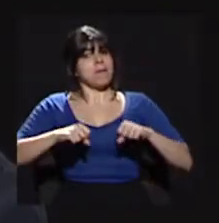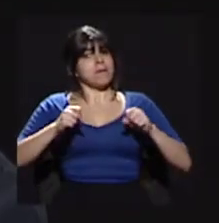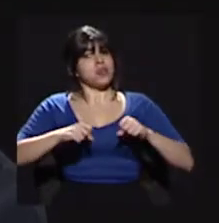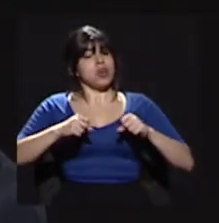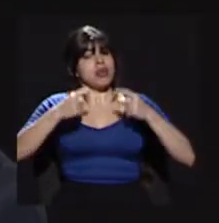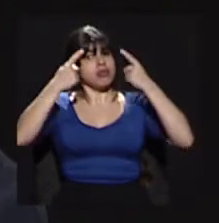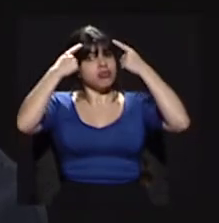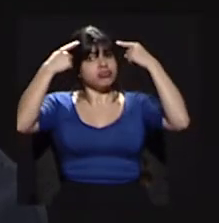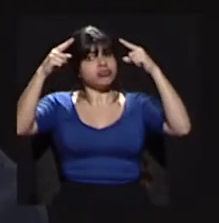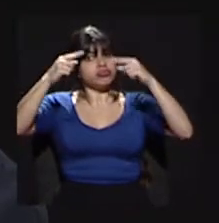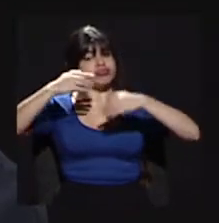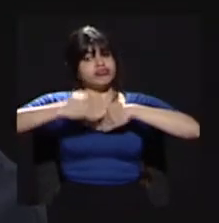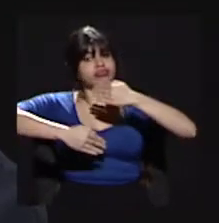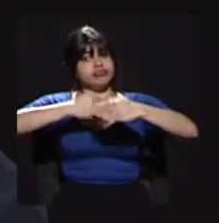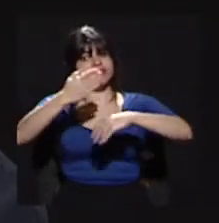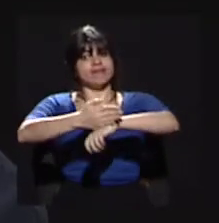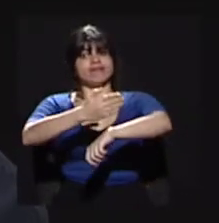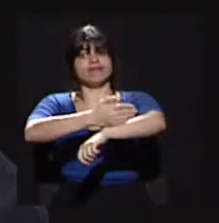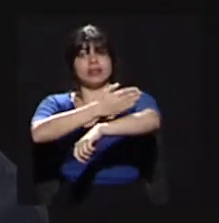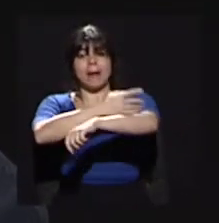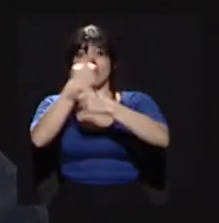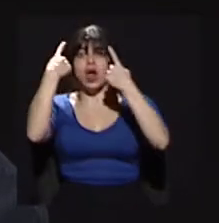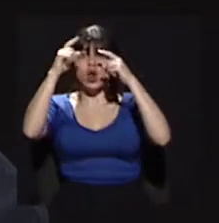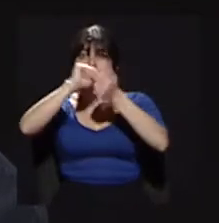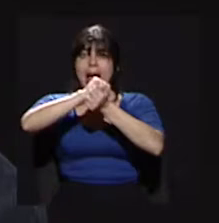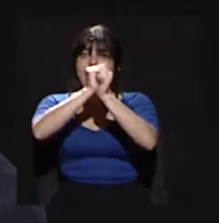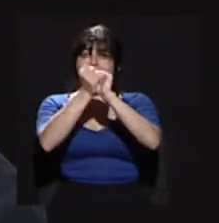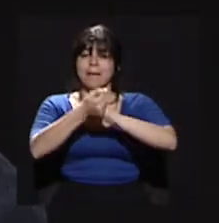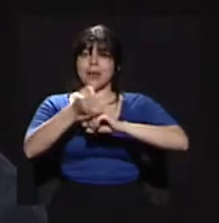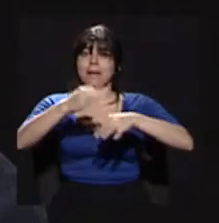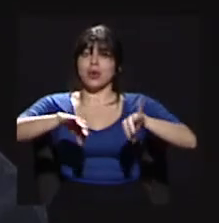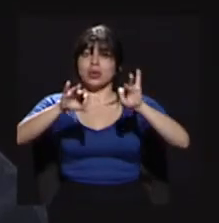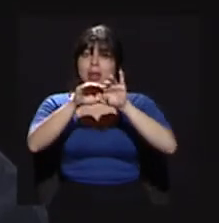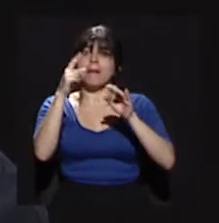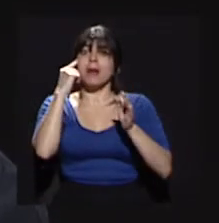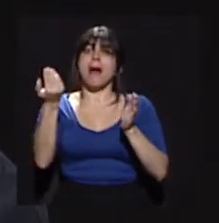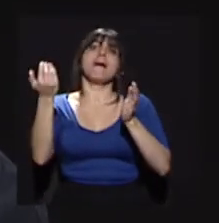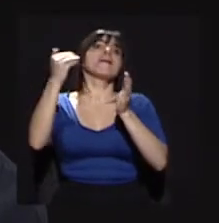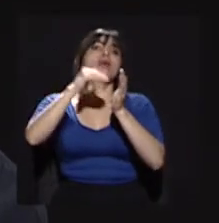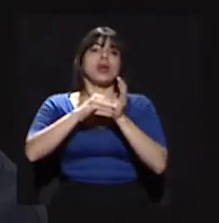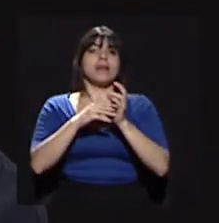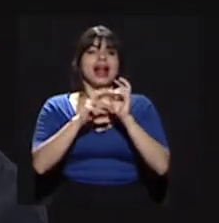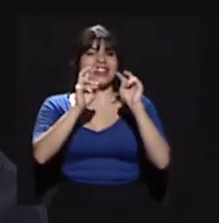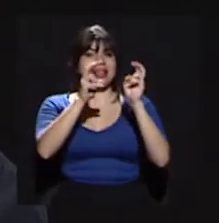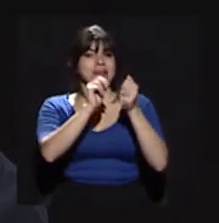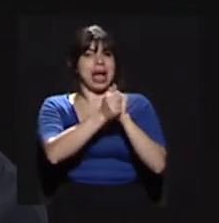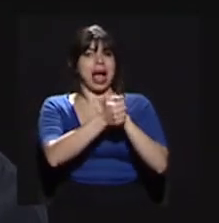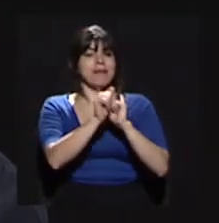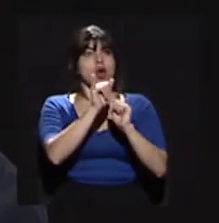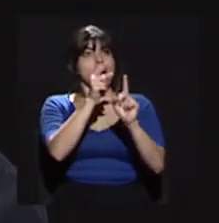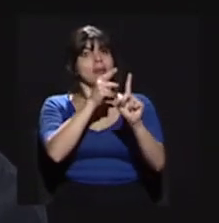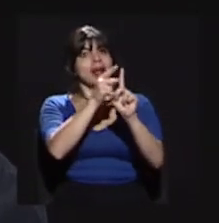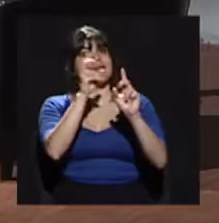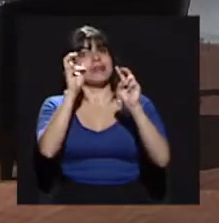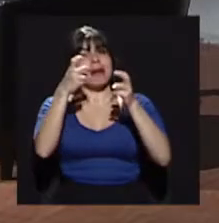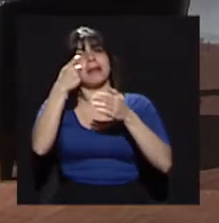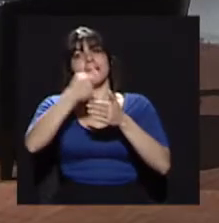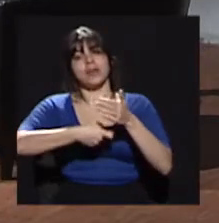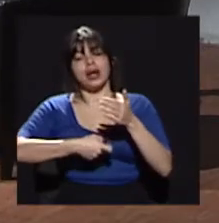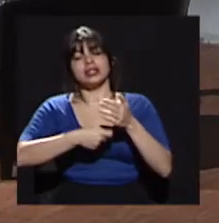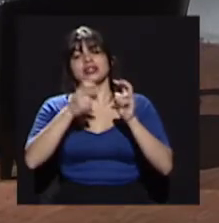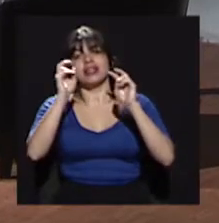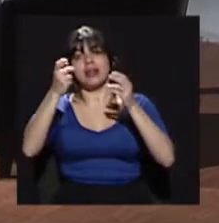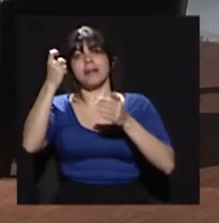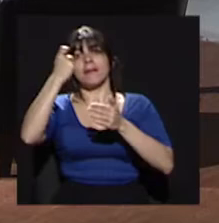a flote para lograr esos cambios importantes para volver a lo del cambio como el tema fiscal en el